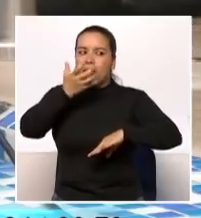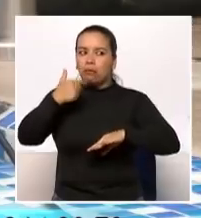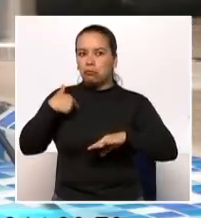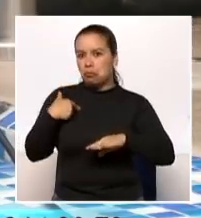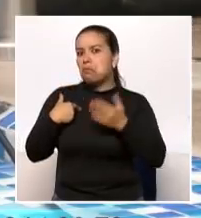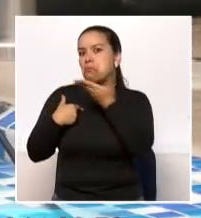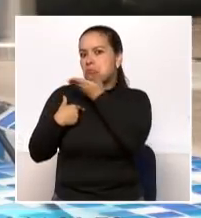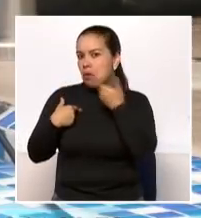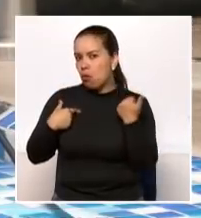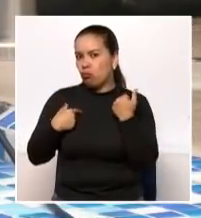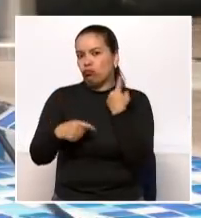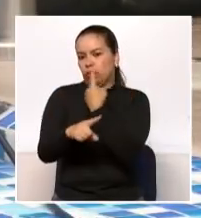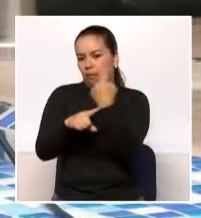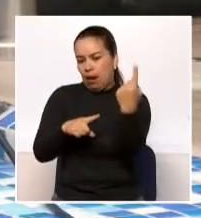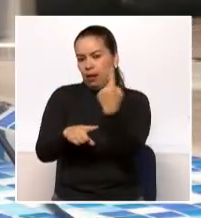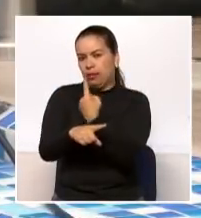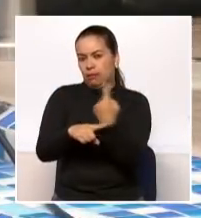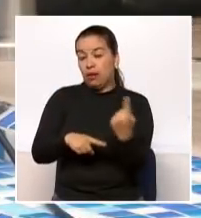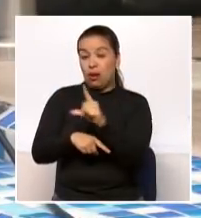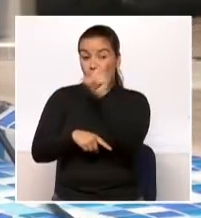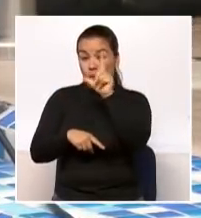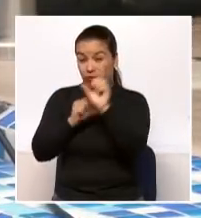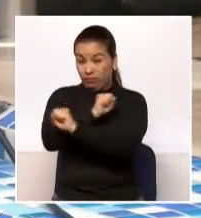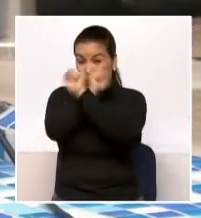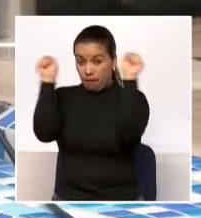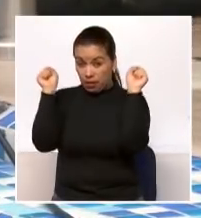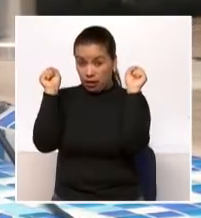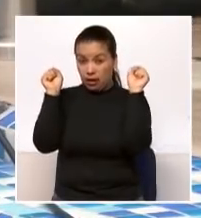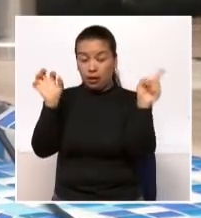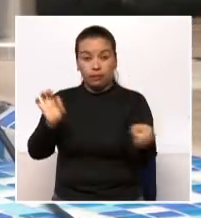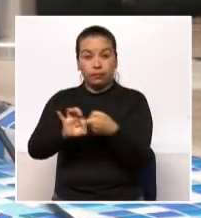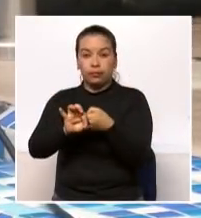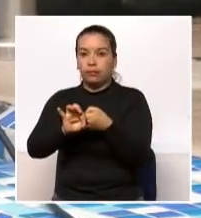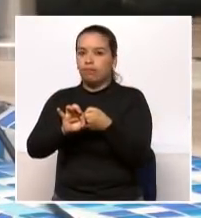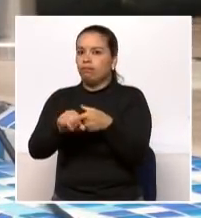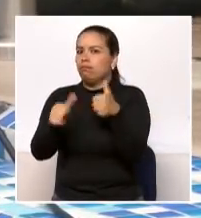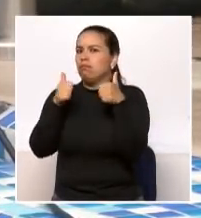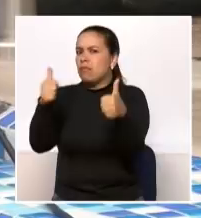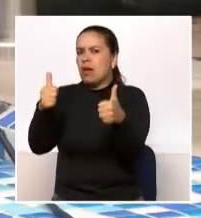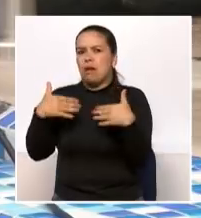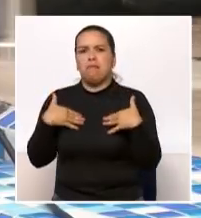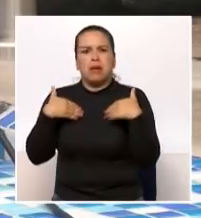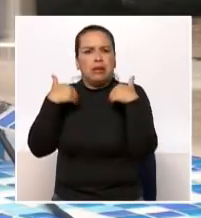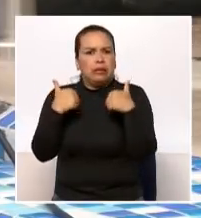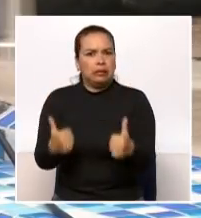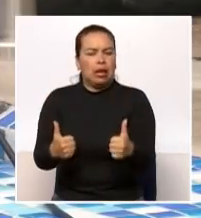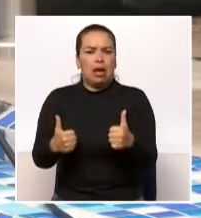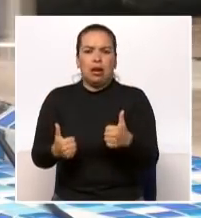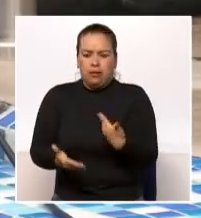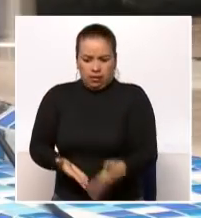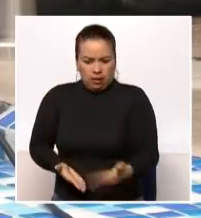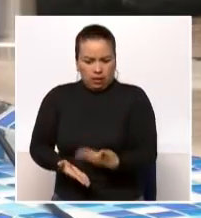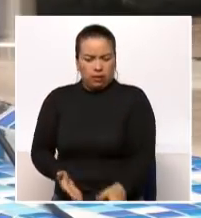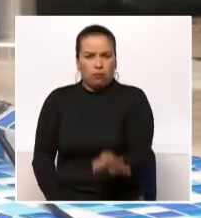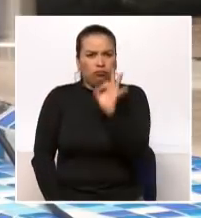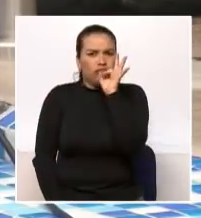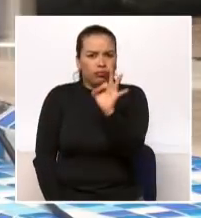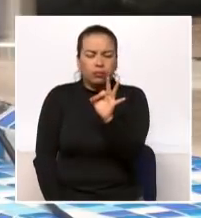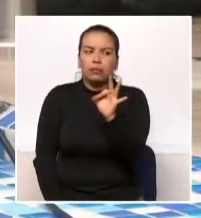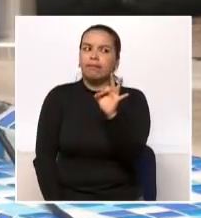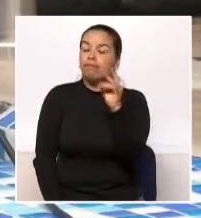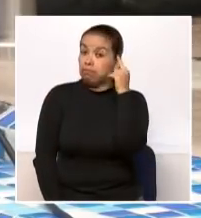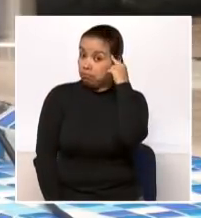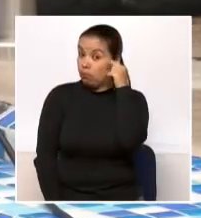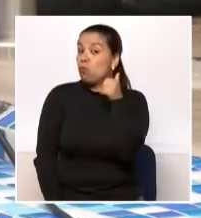de hacerlo cada 8 días, los lunes en la mañana, y esto me ha generado un bienestar por el tema pues digestivo. Entonces veo que es muy